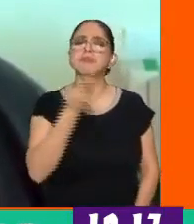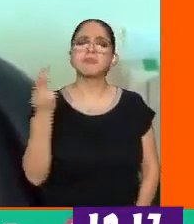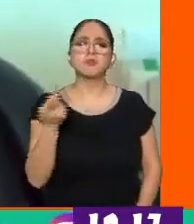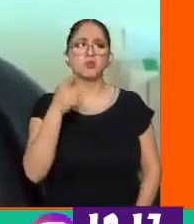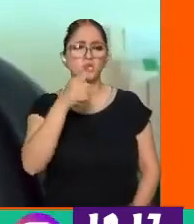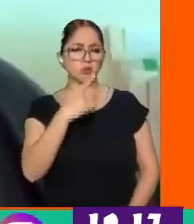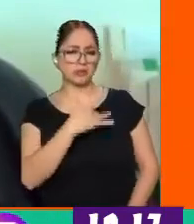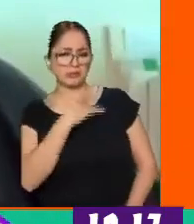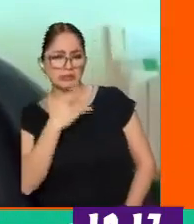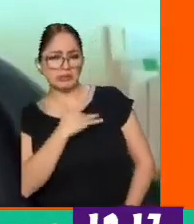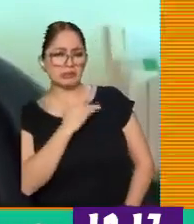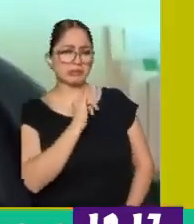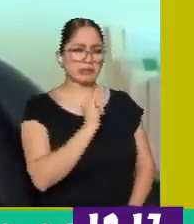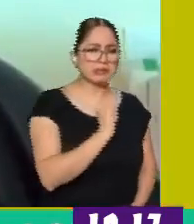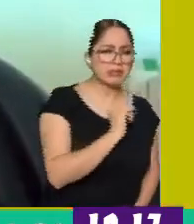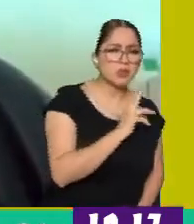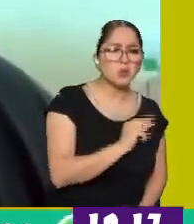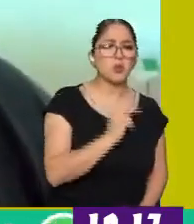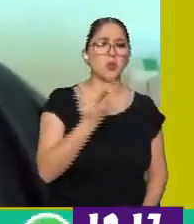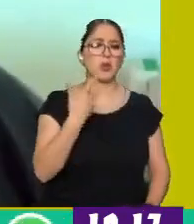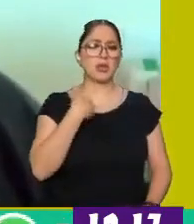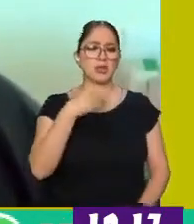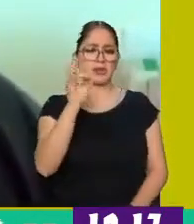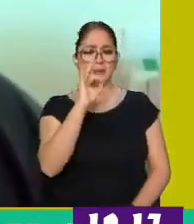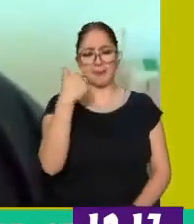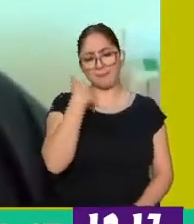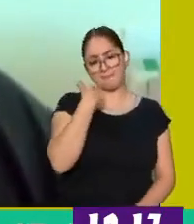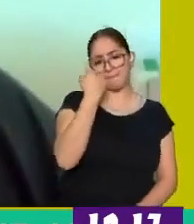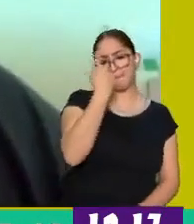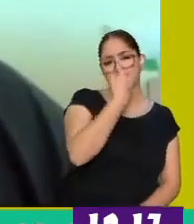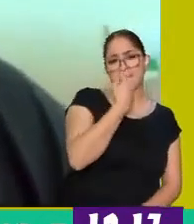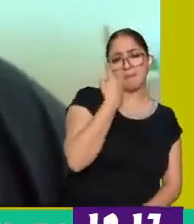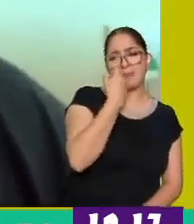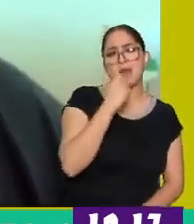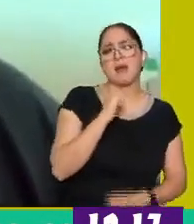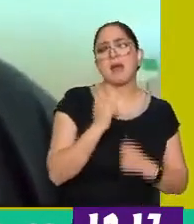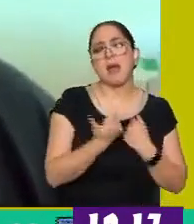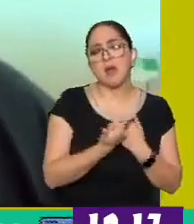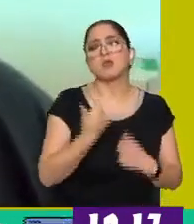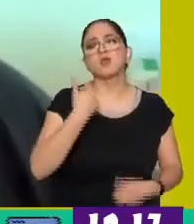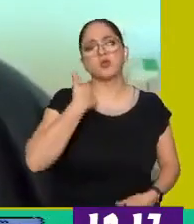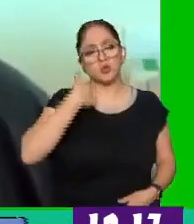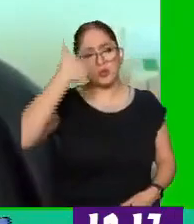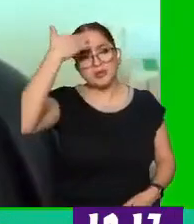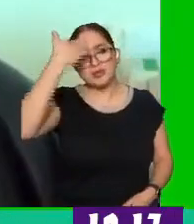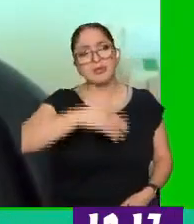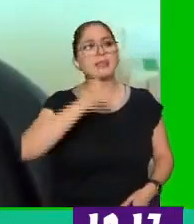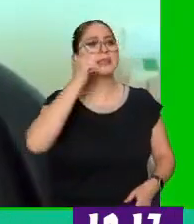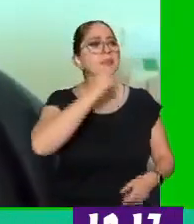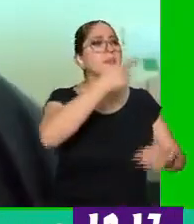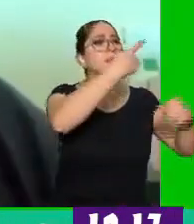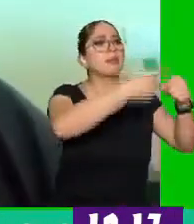no? No, señora, porque usted va a creer que tiene todo. Usted cree que tiene todo. Yo sé que soy hipocondriaca, pero a